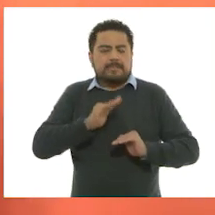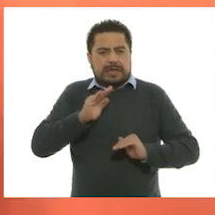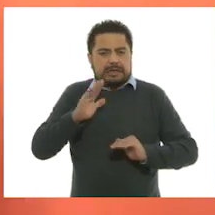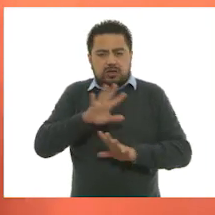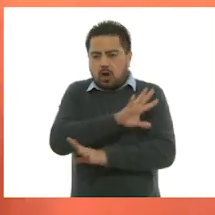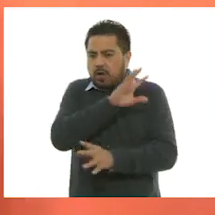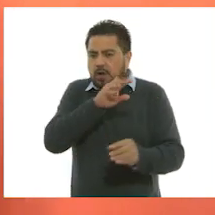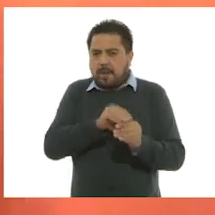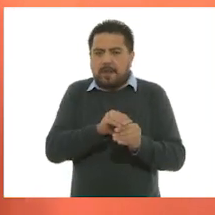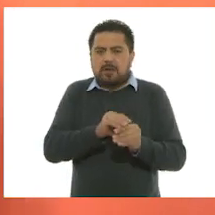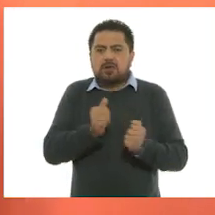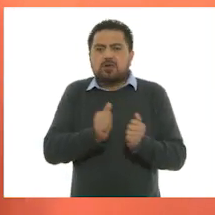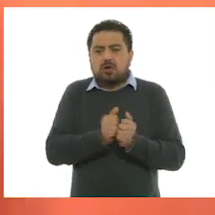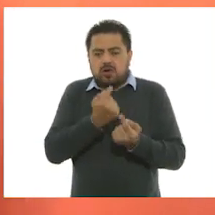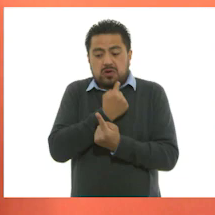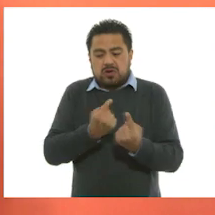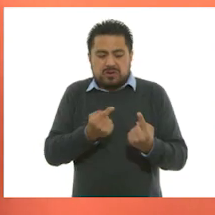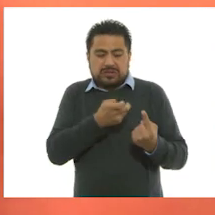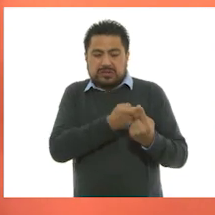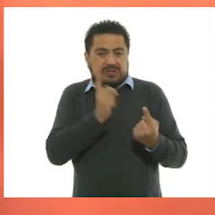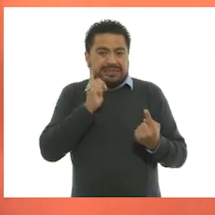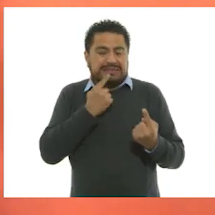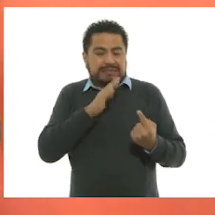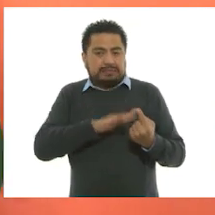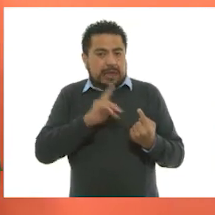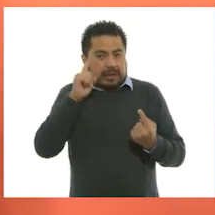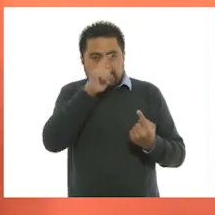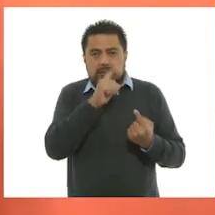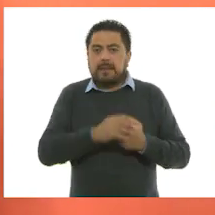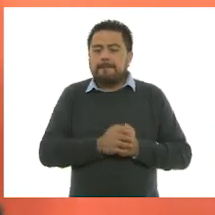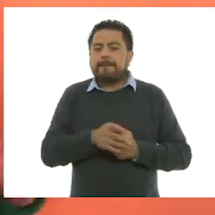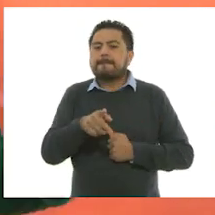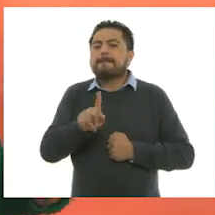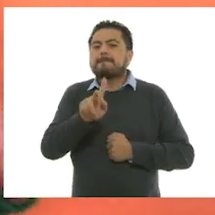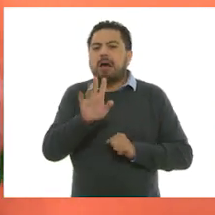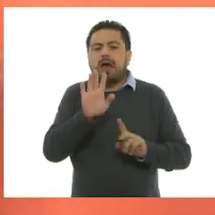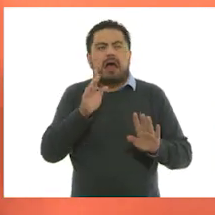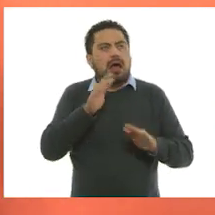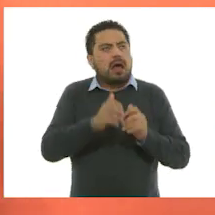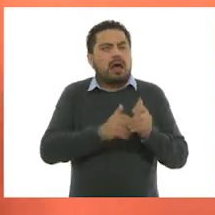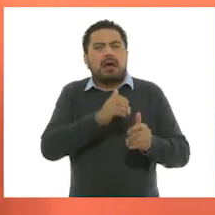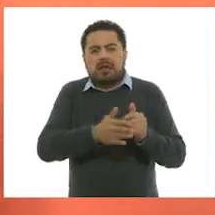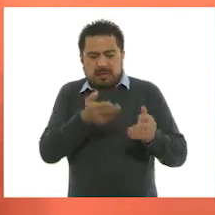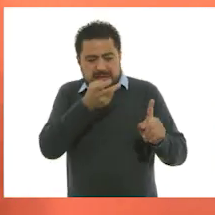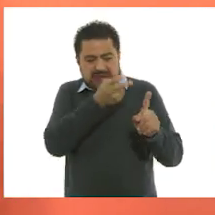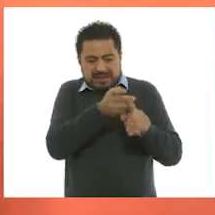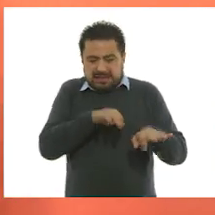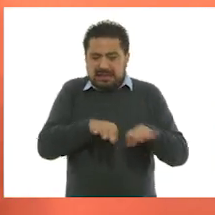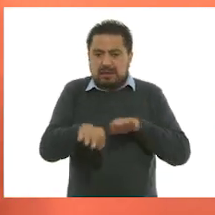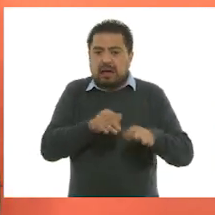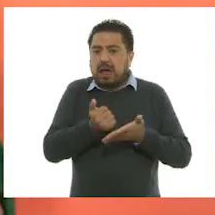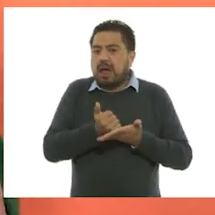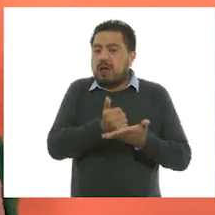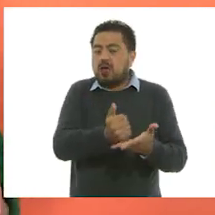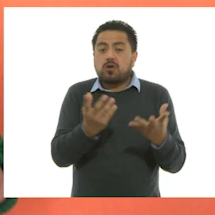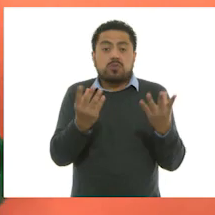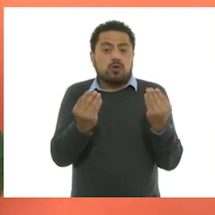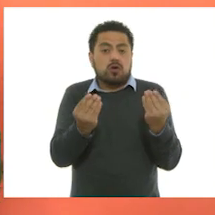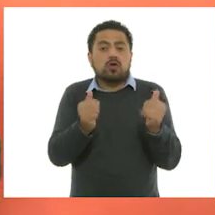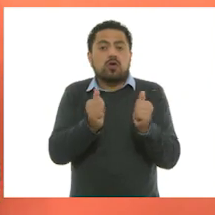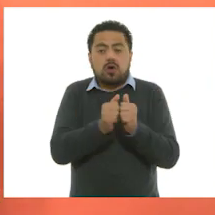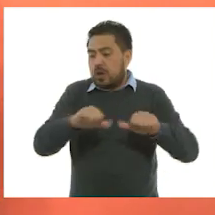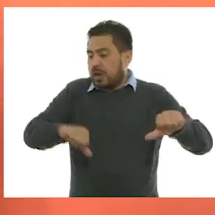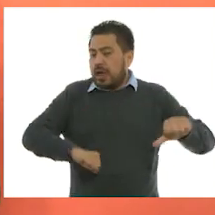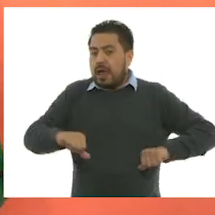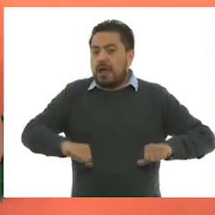completo que el niño sordo, que la niña sorda. Pero finalmente este tipo de trabajo ayuda mucho en las